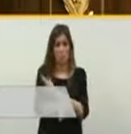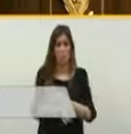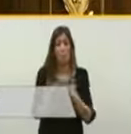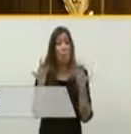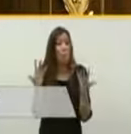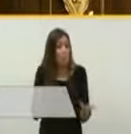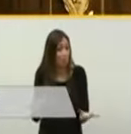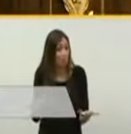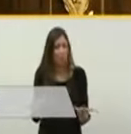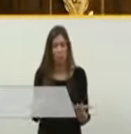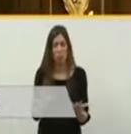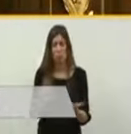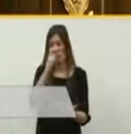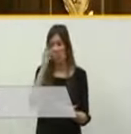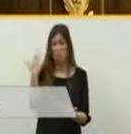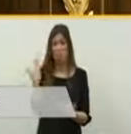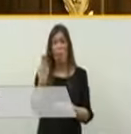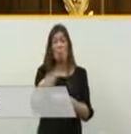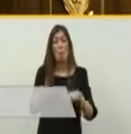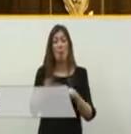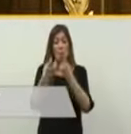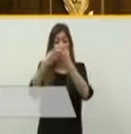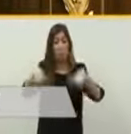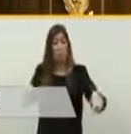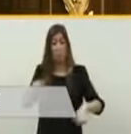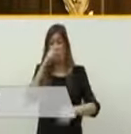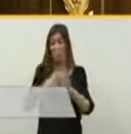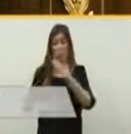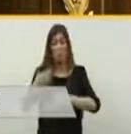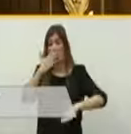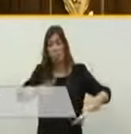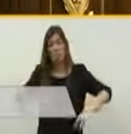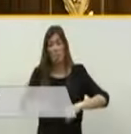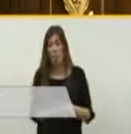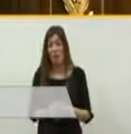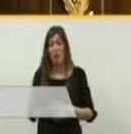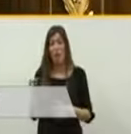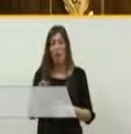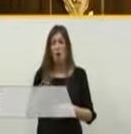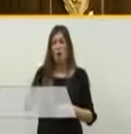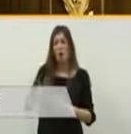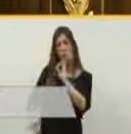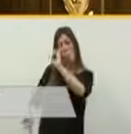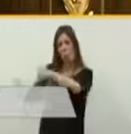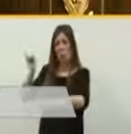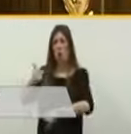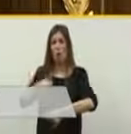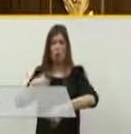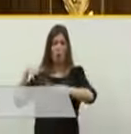nada más viejo que la política de frentes ni nada más caduco y más vacío que el quítense ustedes para ponerme